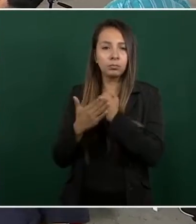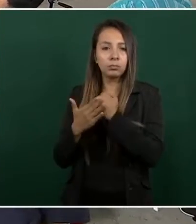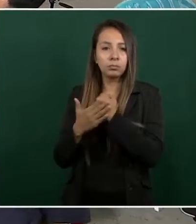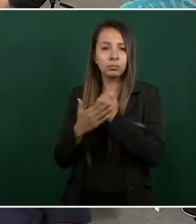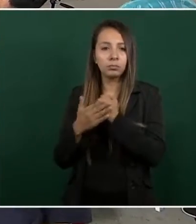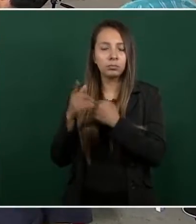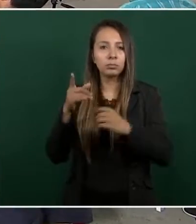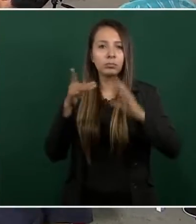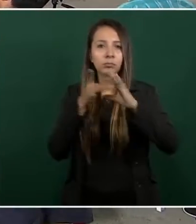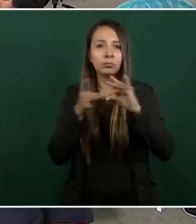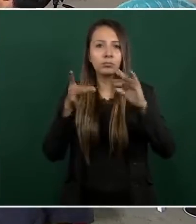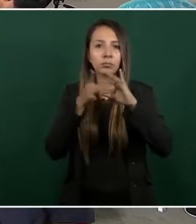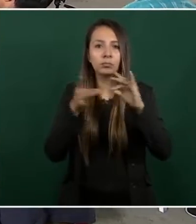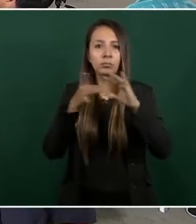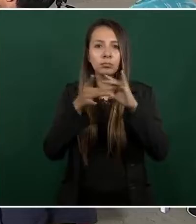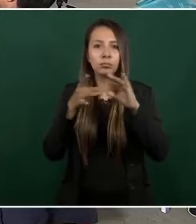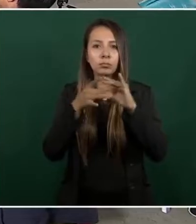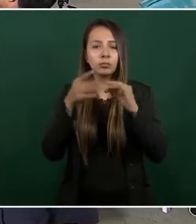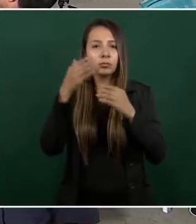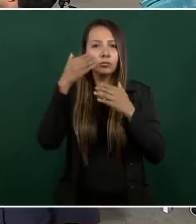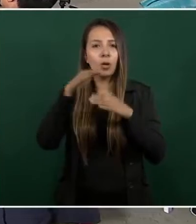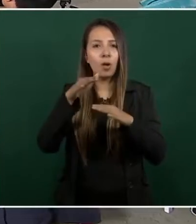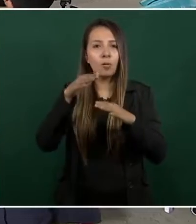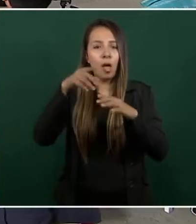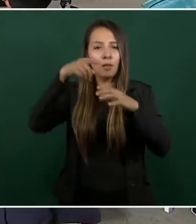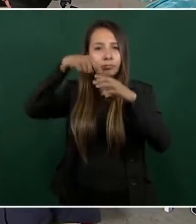rescate de los mineros.